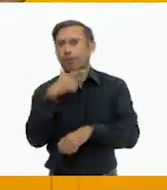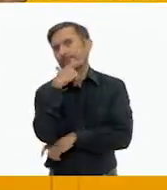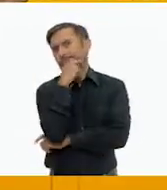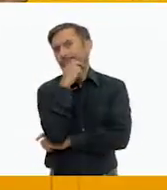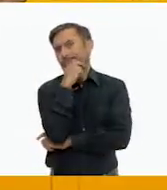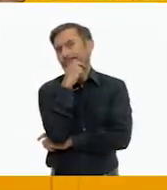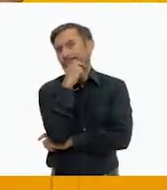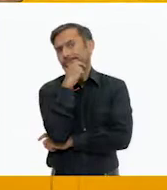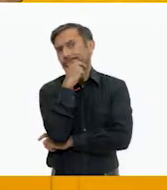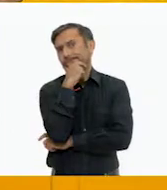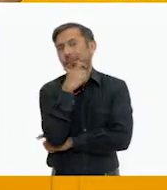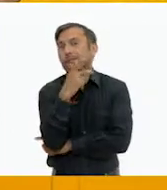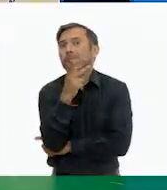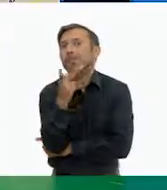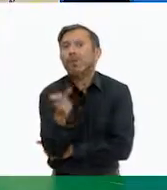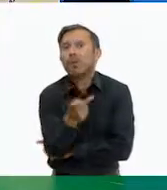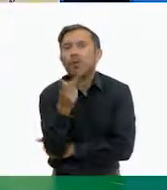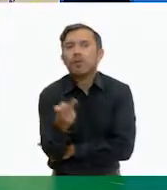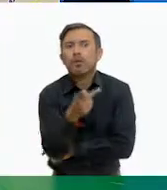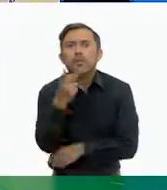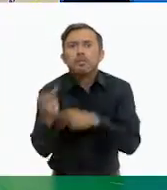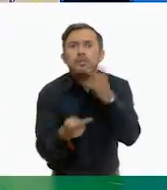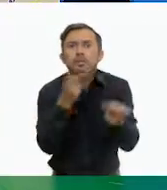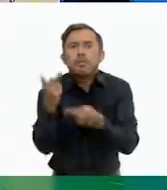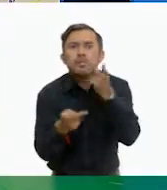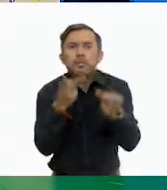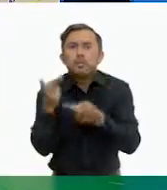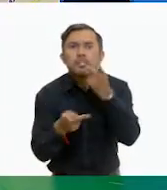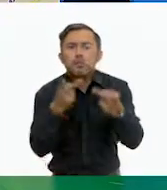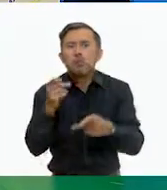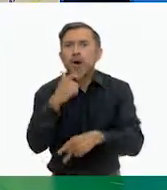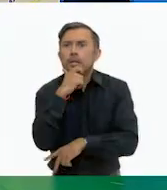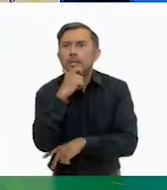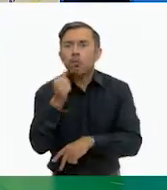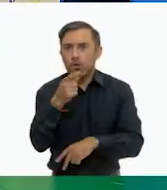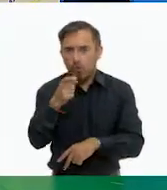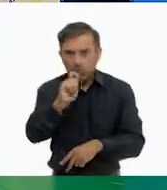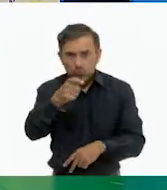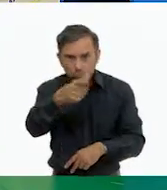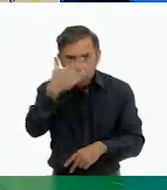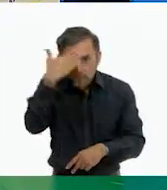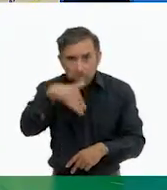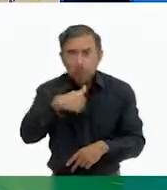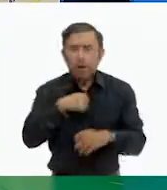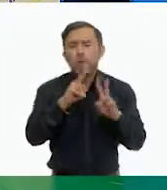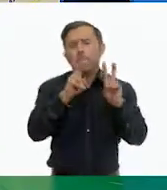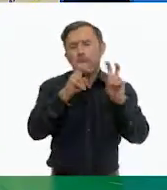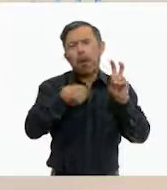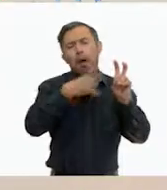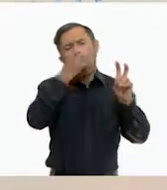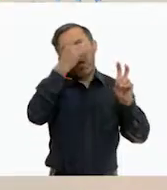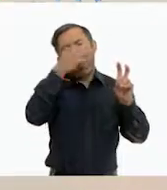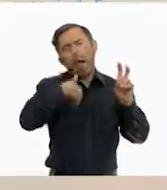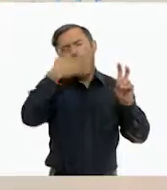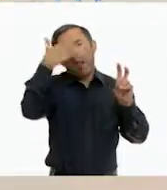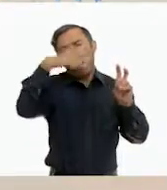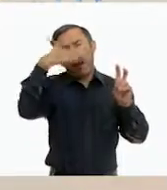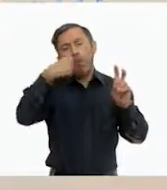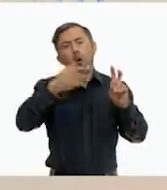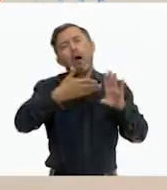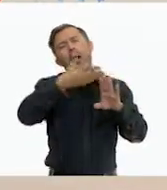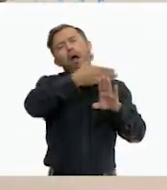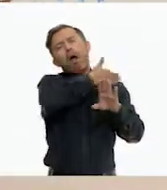Ahí vas a poner a prueba tus conocimientos previos que tengas de algún tema o información que iremos